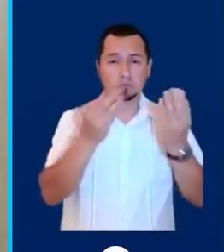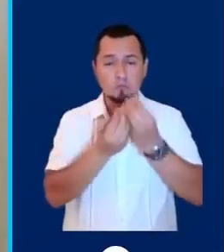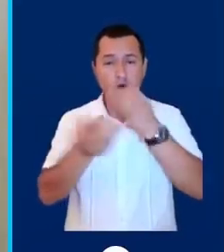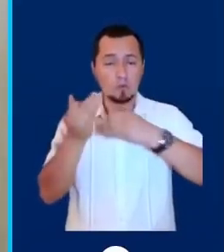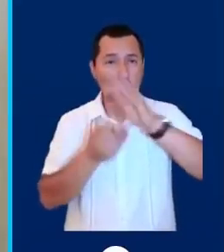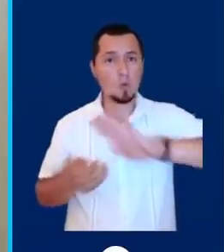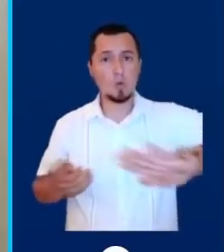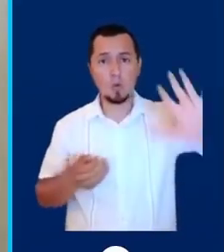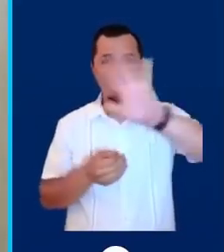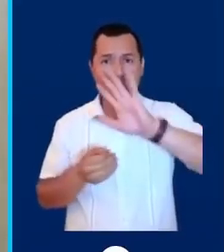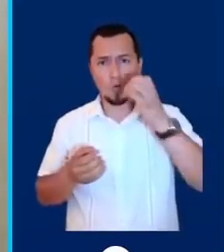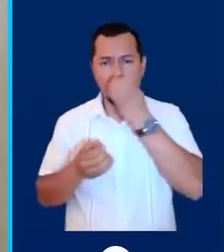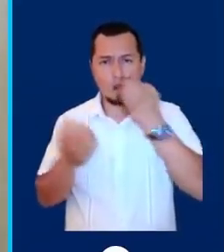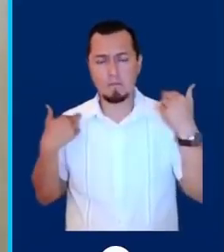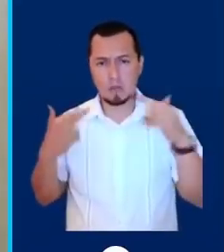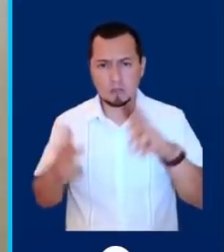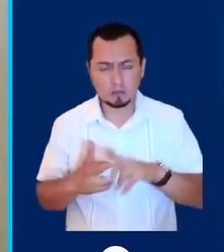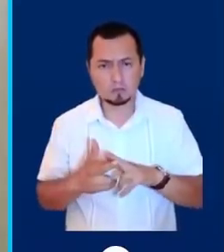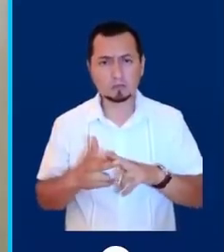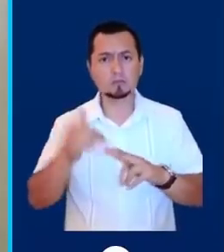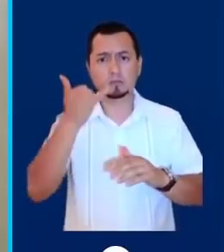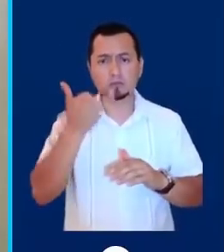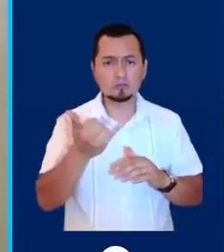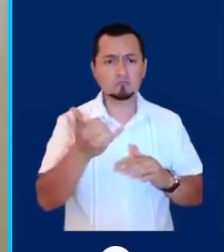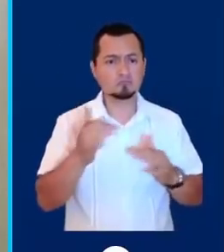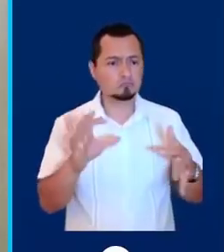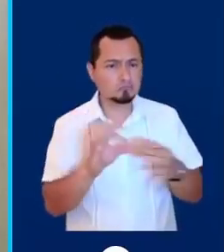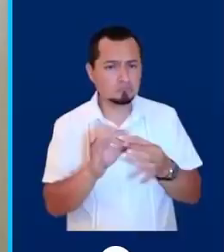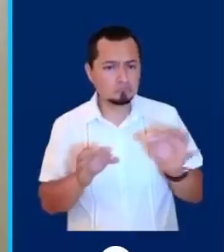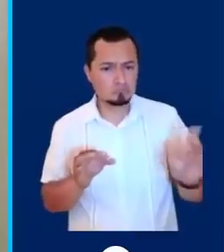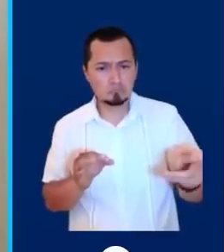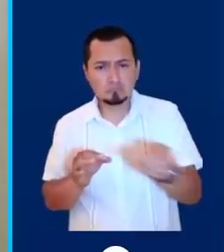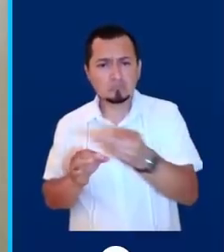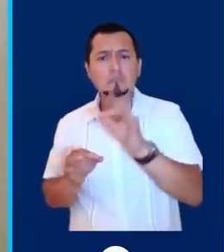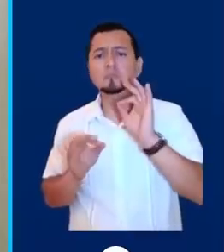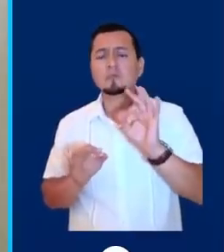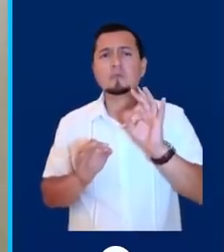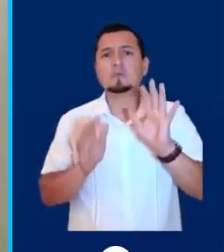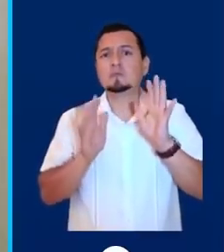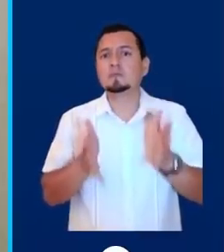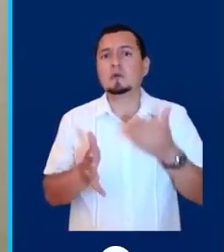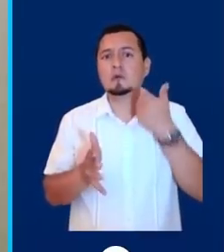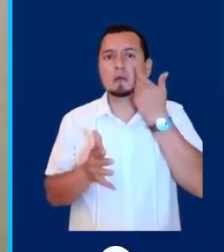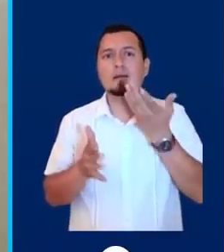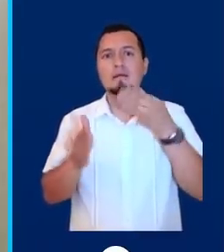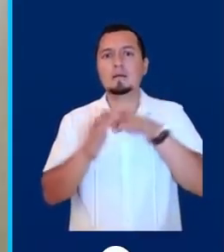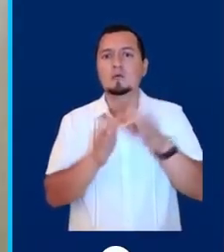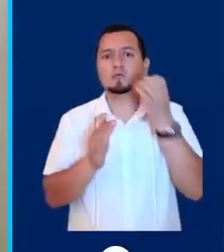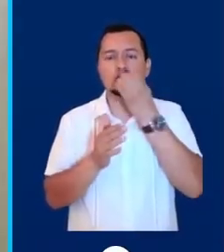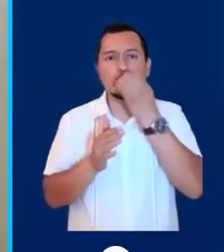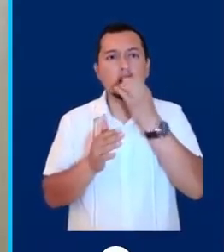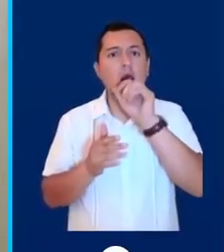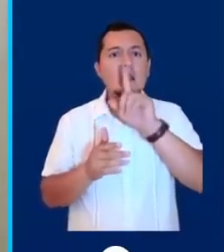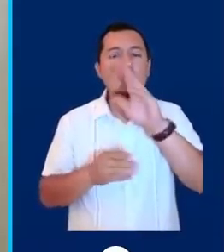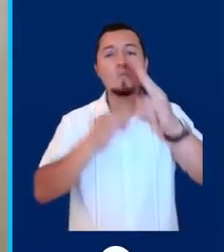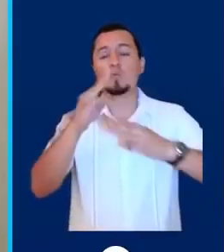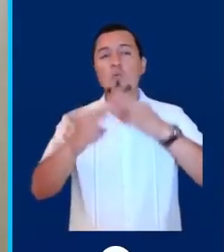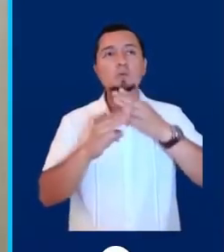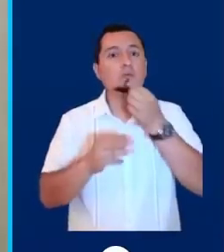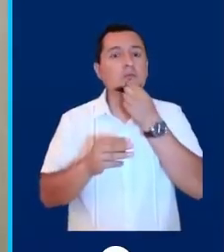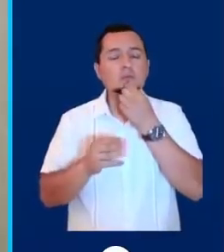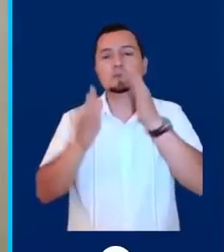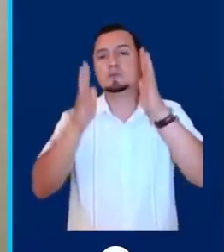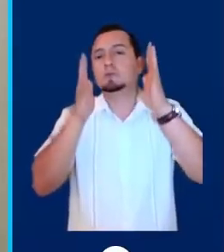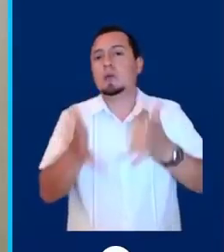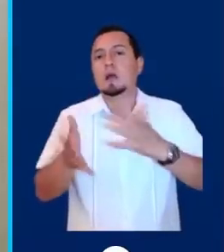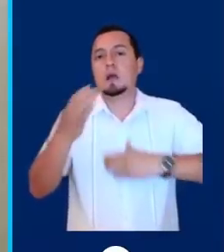el punto de vista educativo del estado de Jalisco y corroboramos que ya hay una necesidad imperativa, como pasa en Jalisco, en el mundo, de que los niños